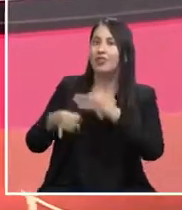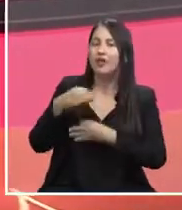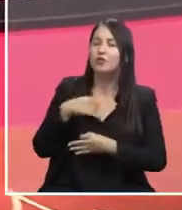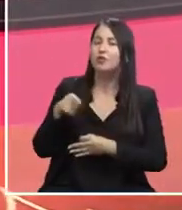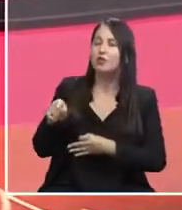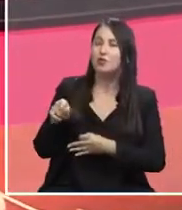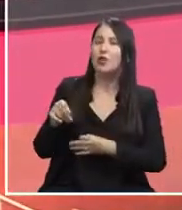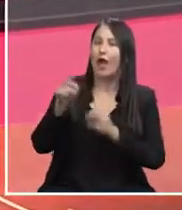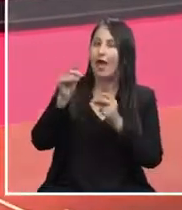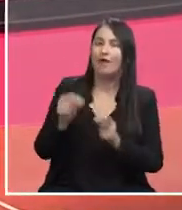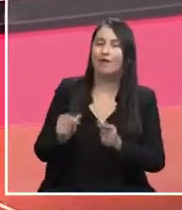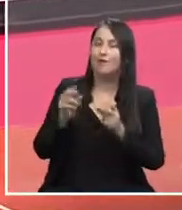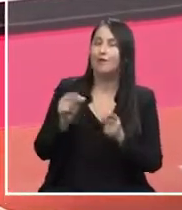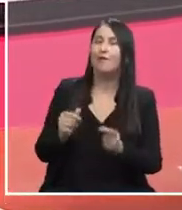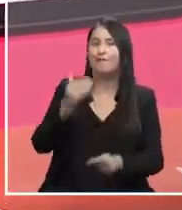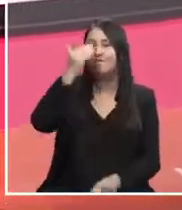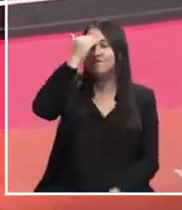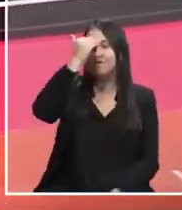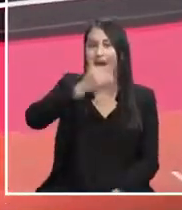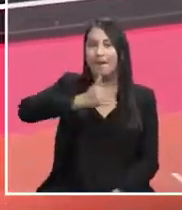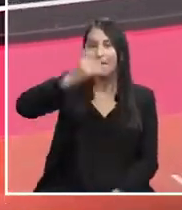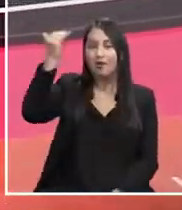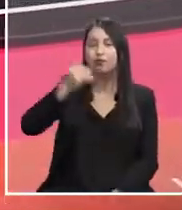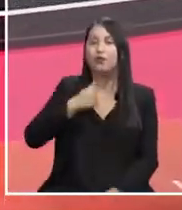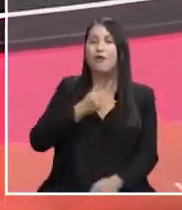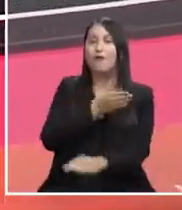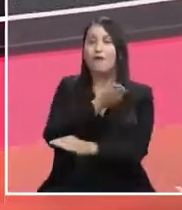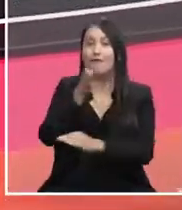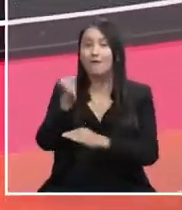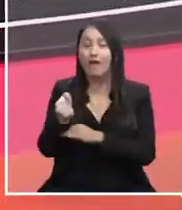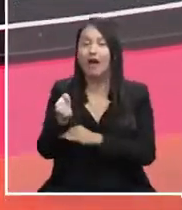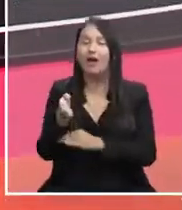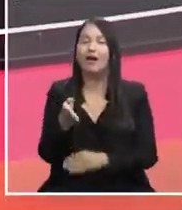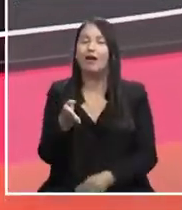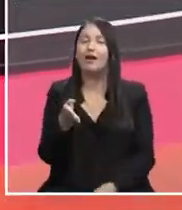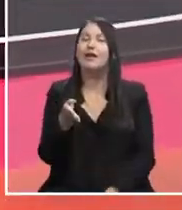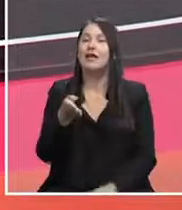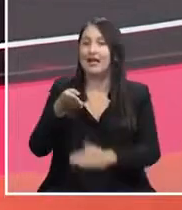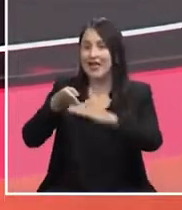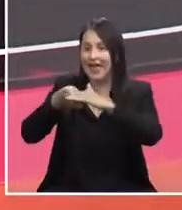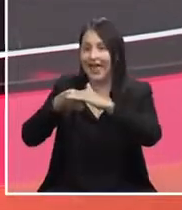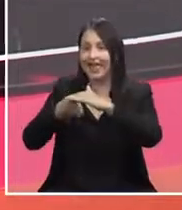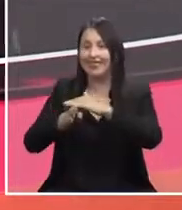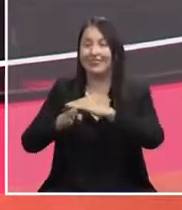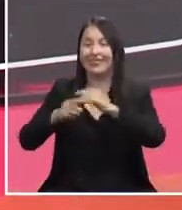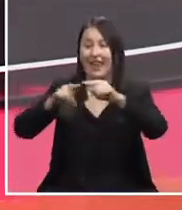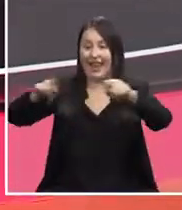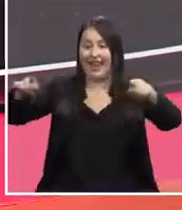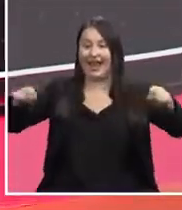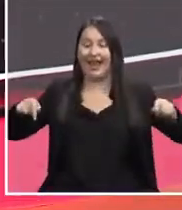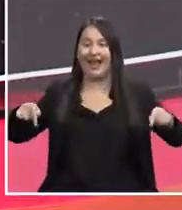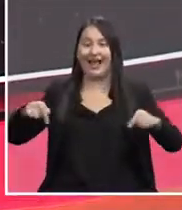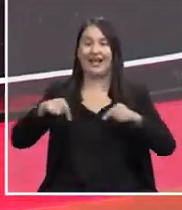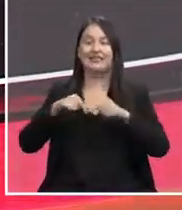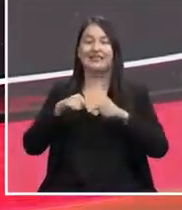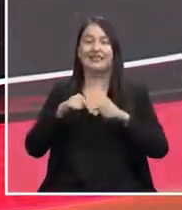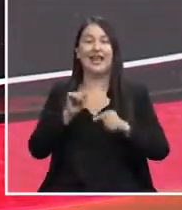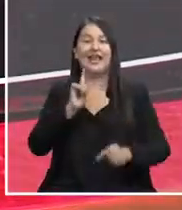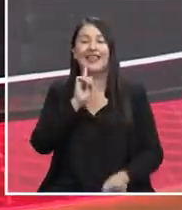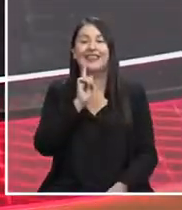tejano tan famoso, que va y entra a su rancho, y su rancho